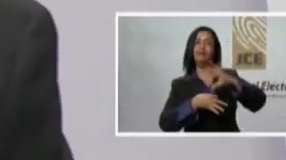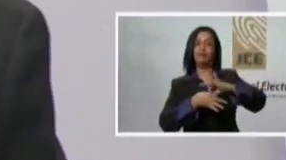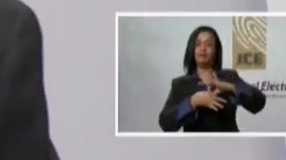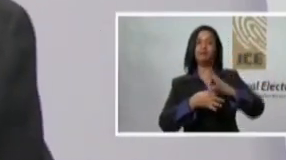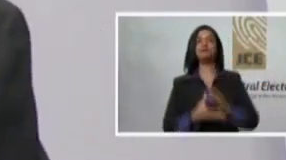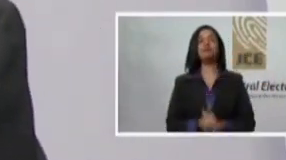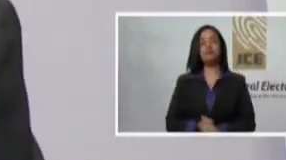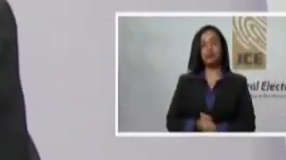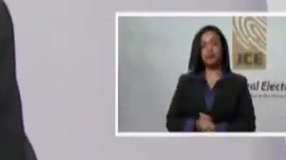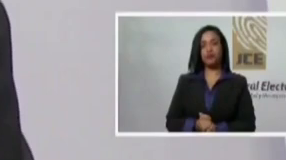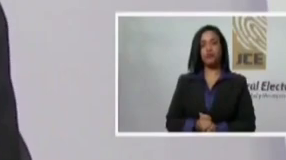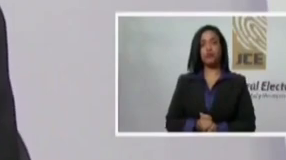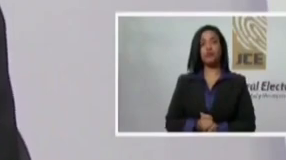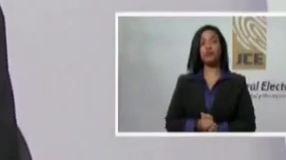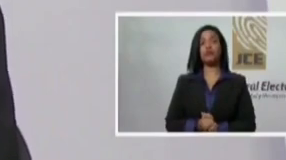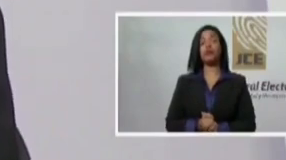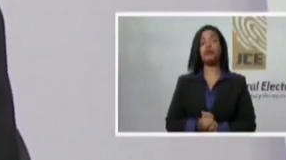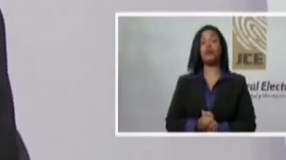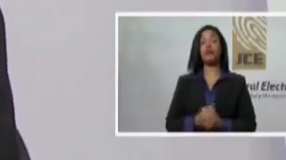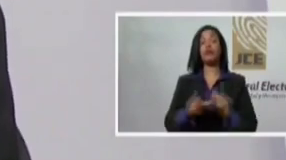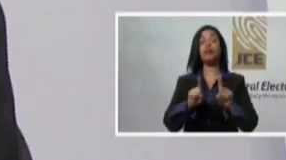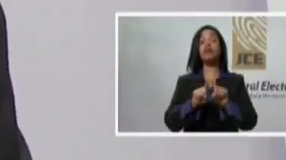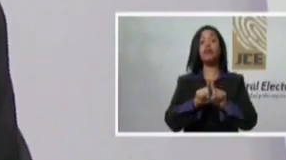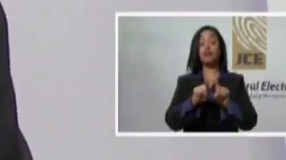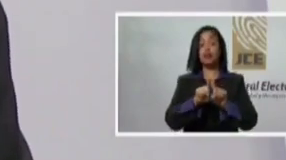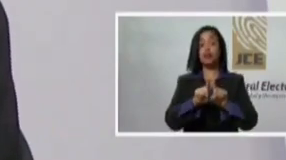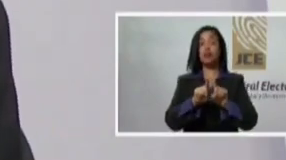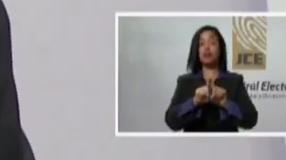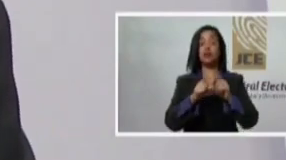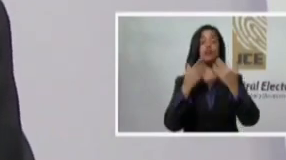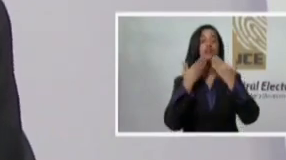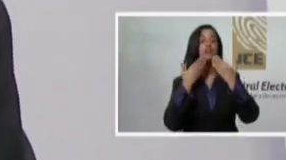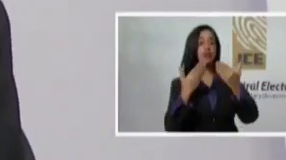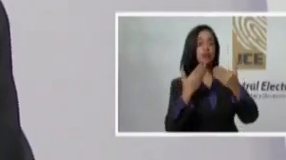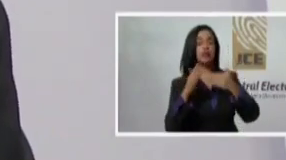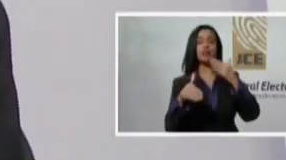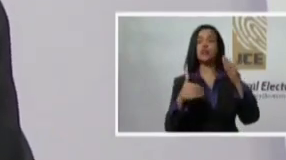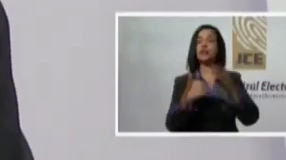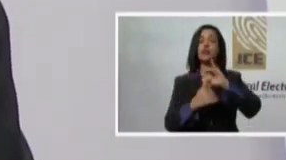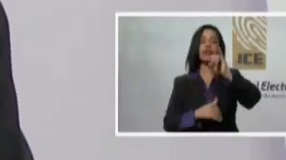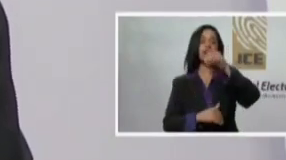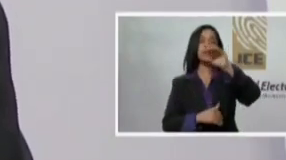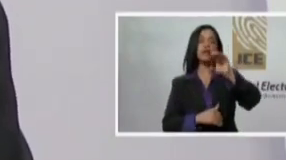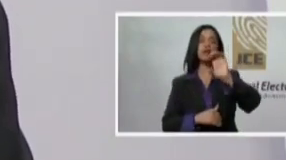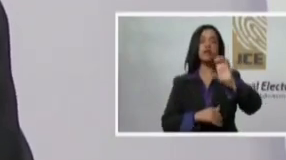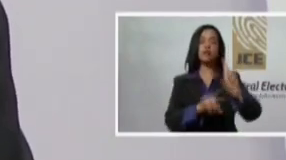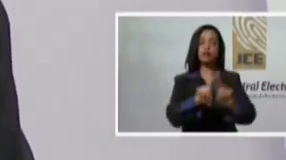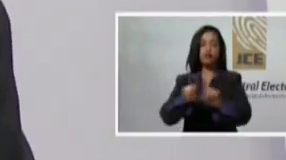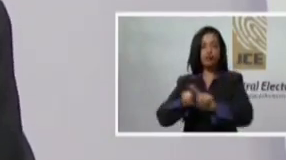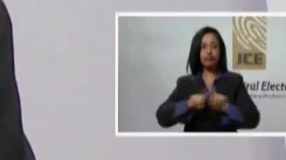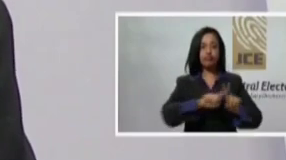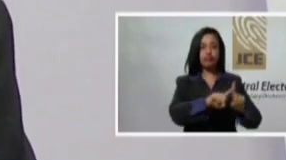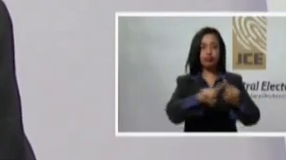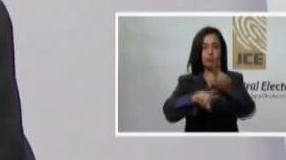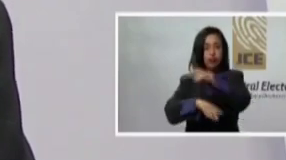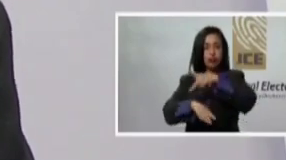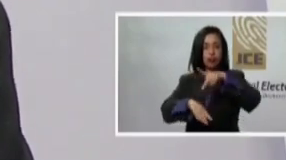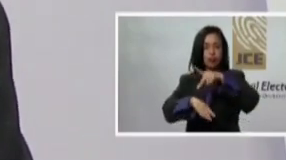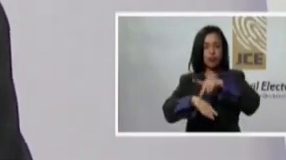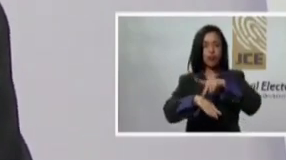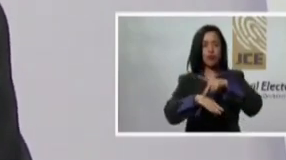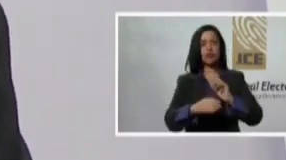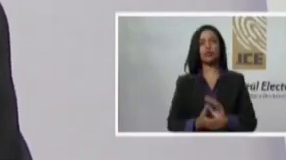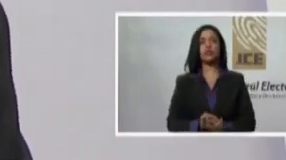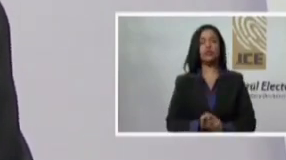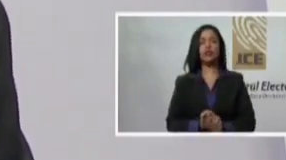Nuestro reconocimiento también a todas las juntas electorales y las OCLES en